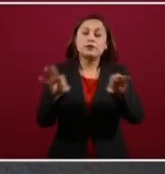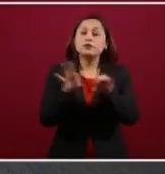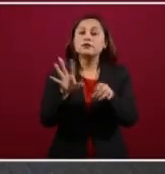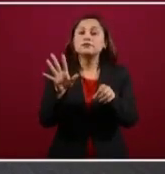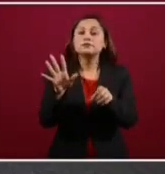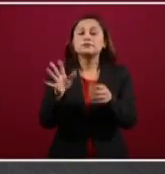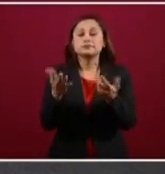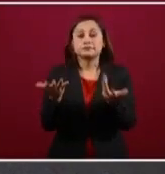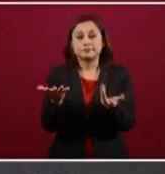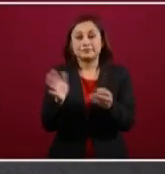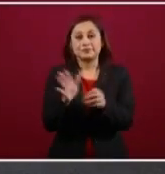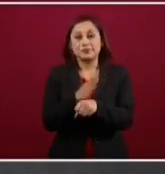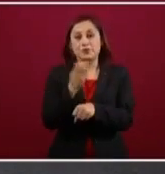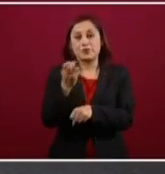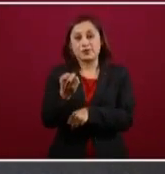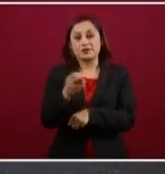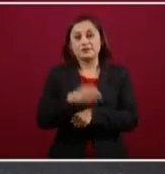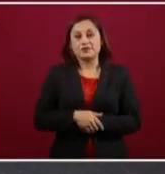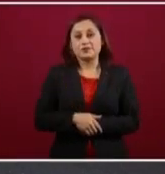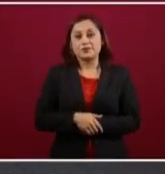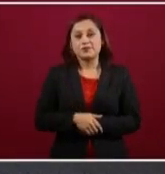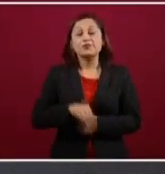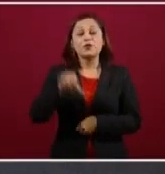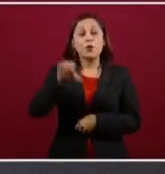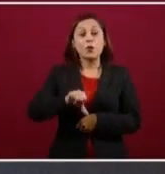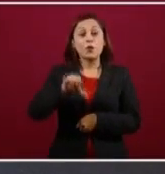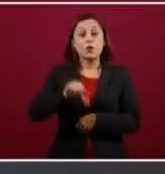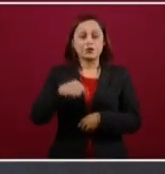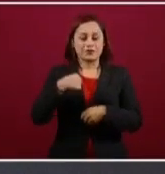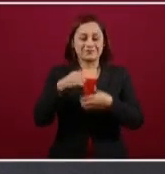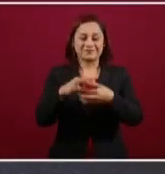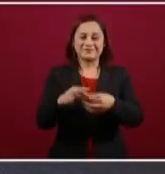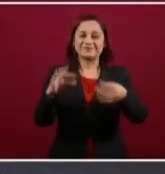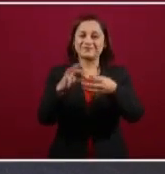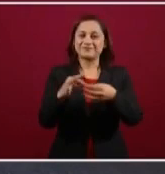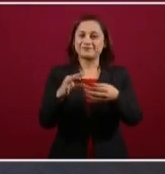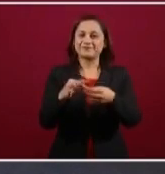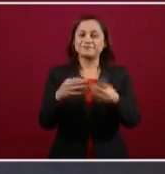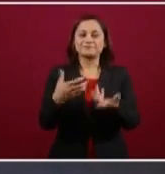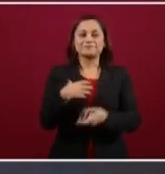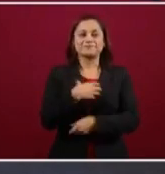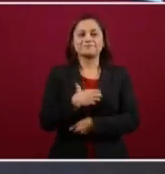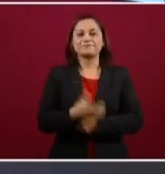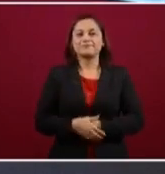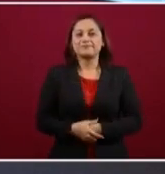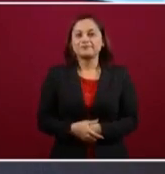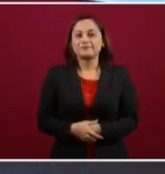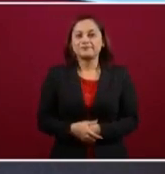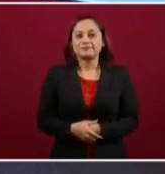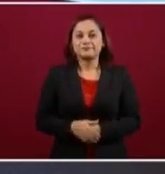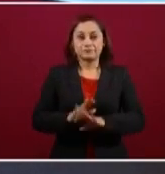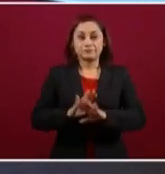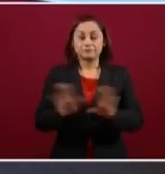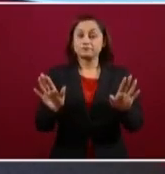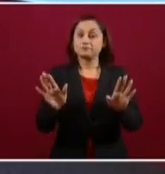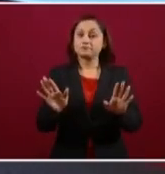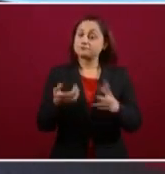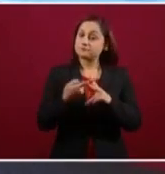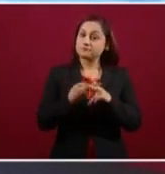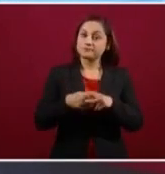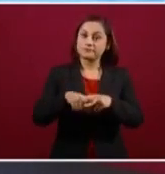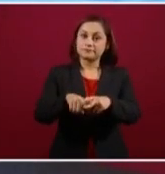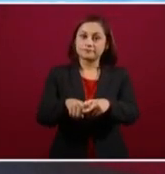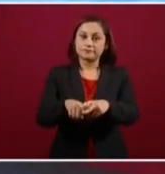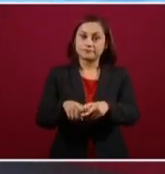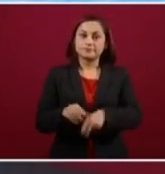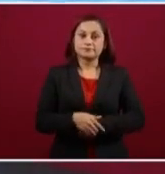y por eso quisimos dar a conocer estos resultados. Y ahora sí, abrimos.